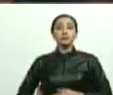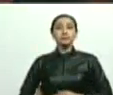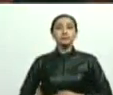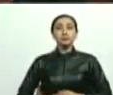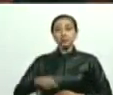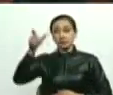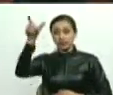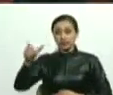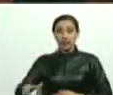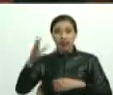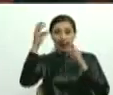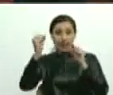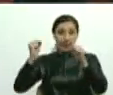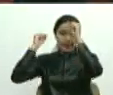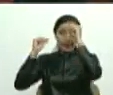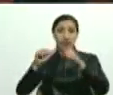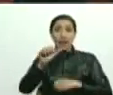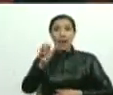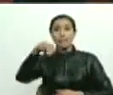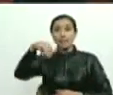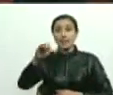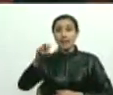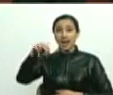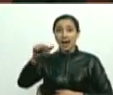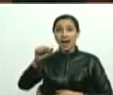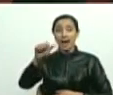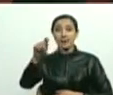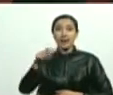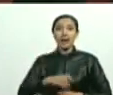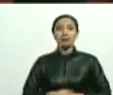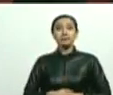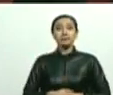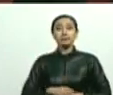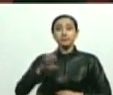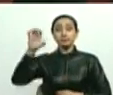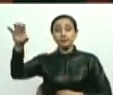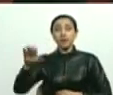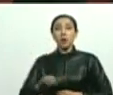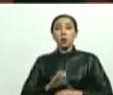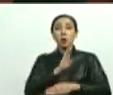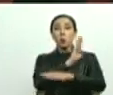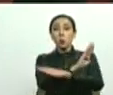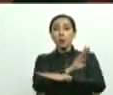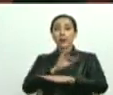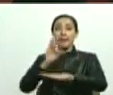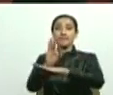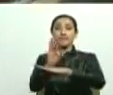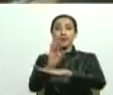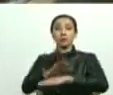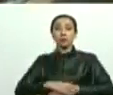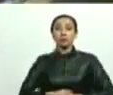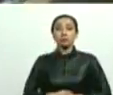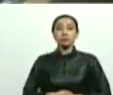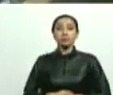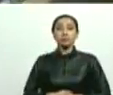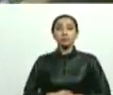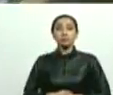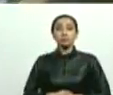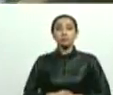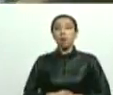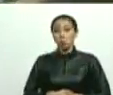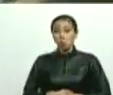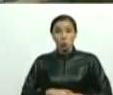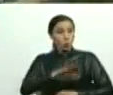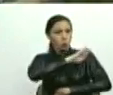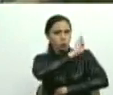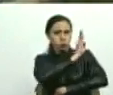Aminata, embajadora plenipotenciaria de Burkina Faso. Philippe es de Nigeria, poderoso país